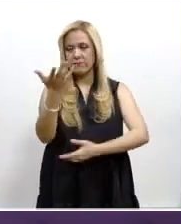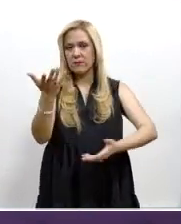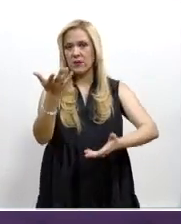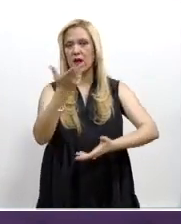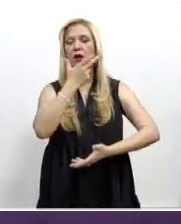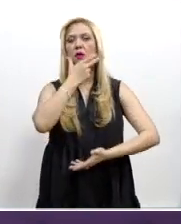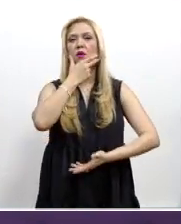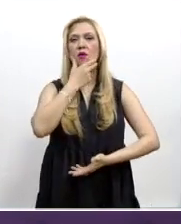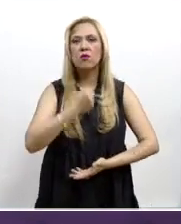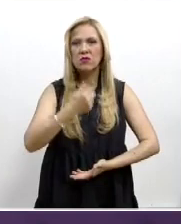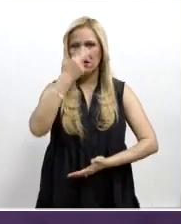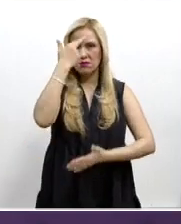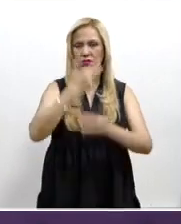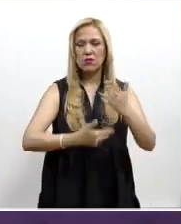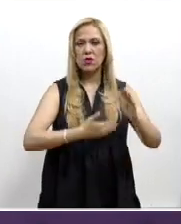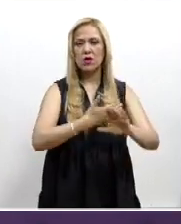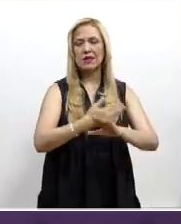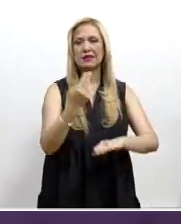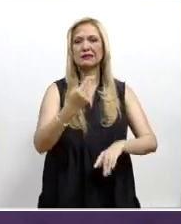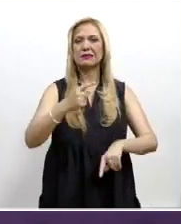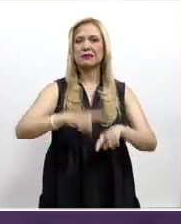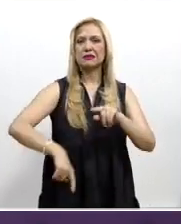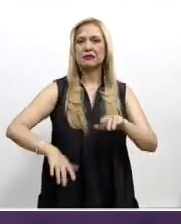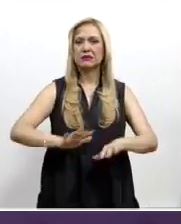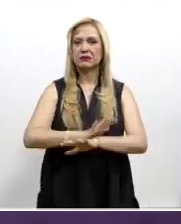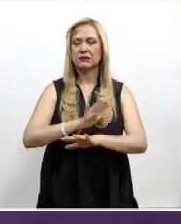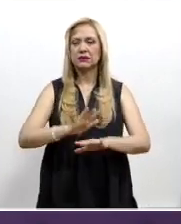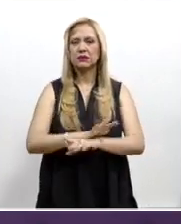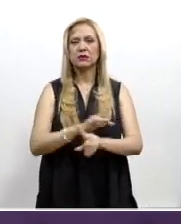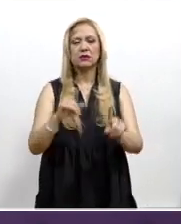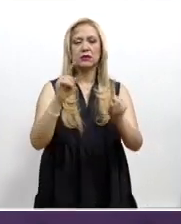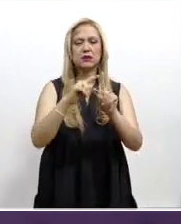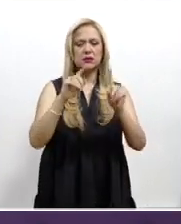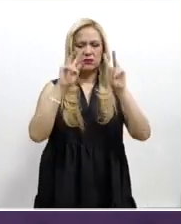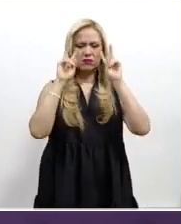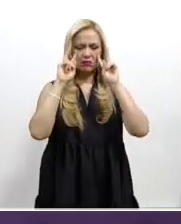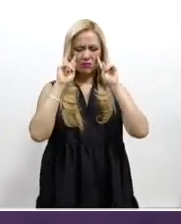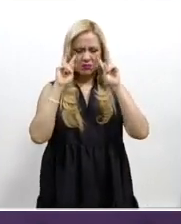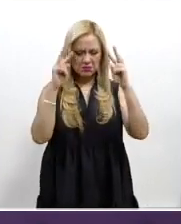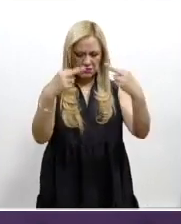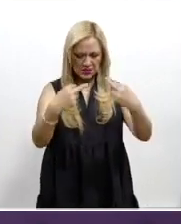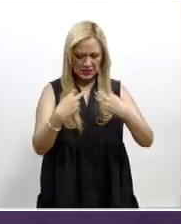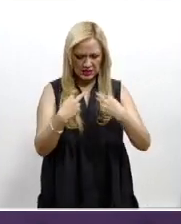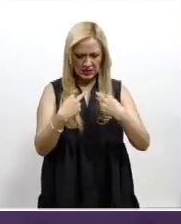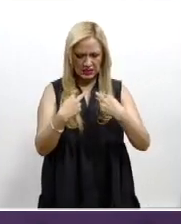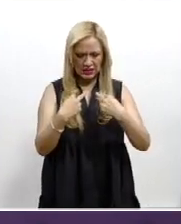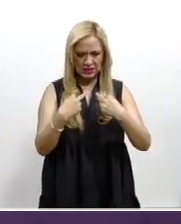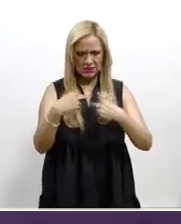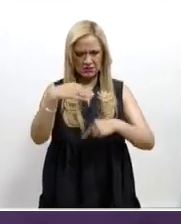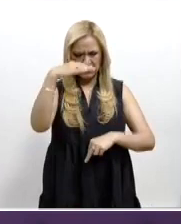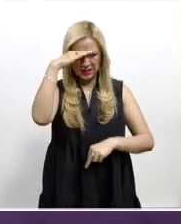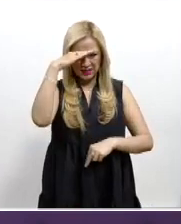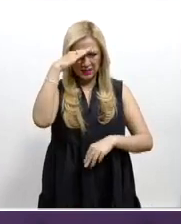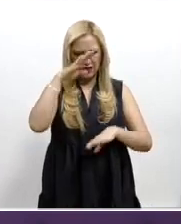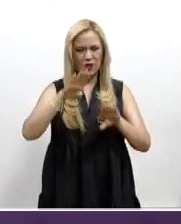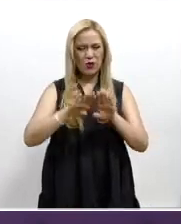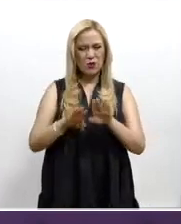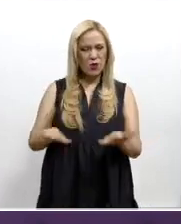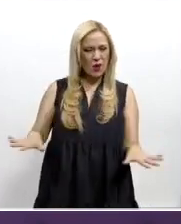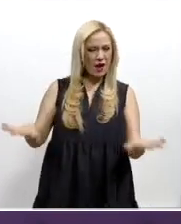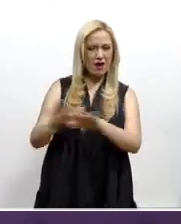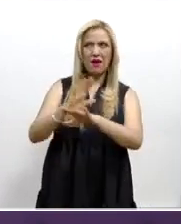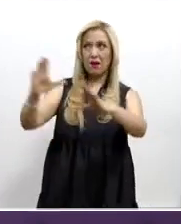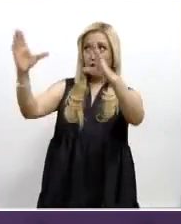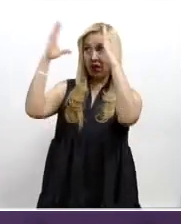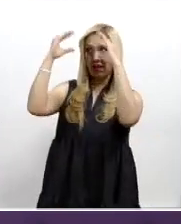masculinidad violenta. Sobre todo, creo que el punto que tendríamos que estar reflexionando es cómo deconstruimos esa masculinidad